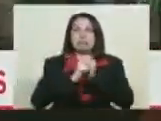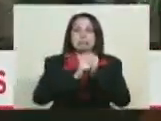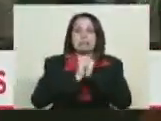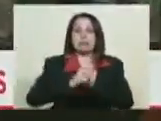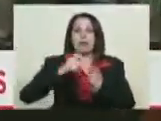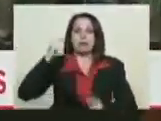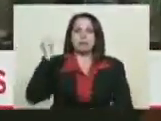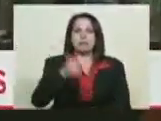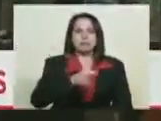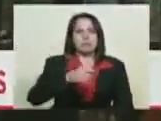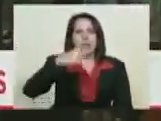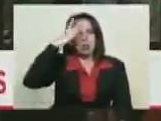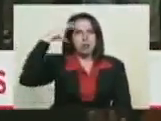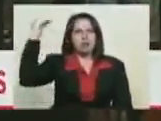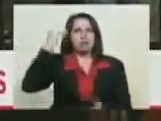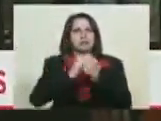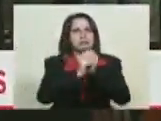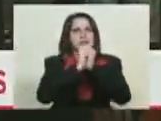¡Adiós rogando!